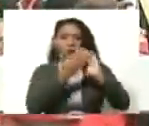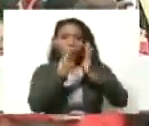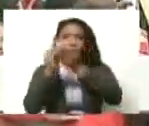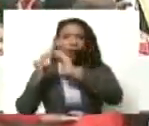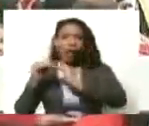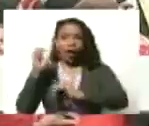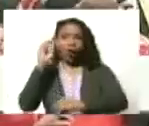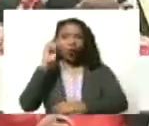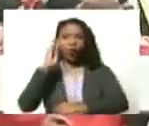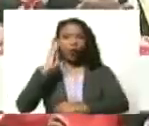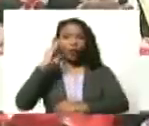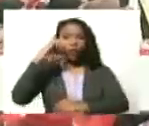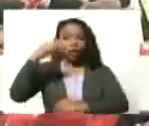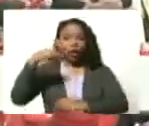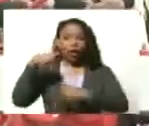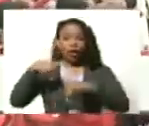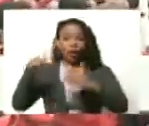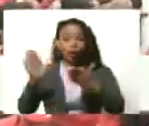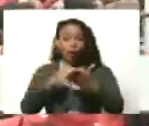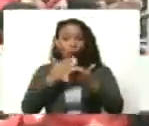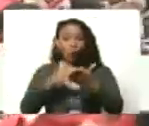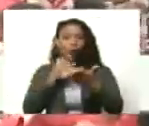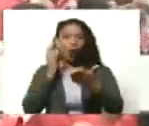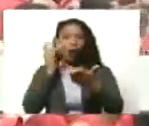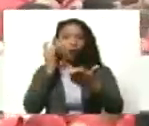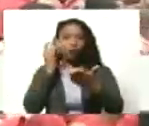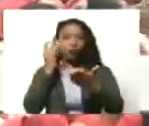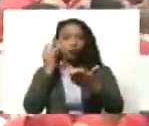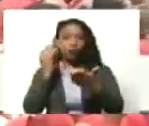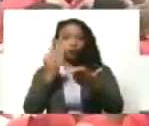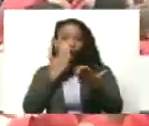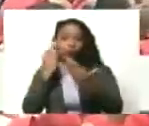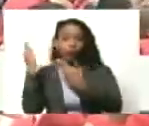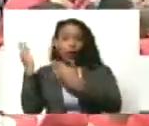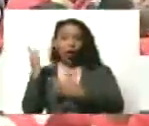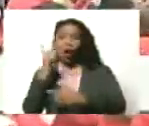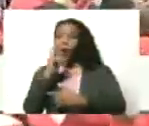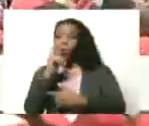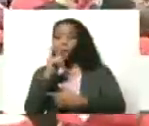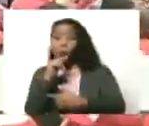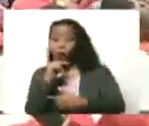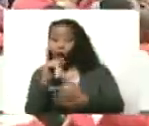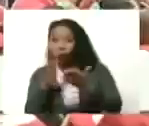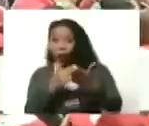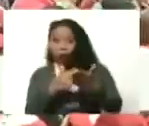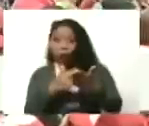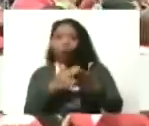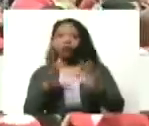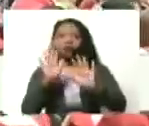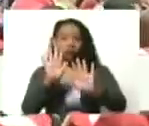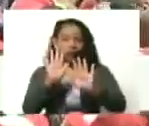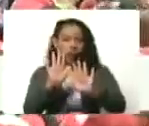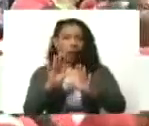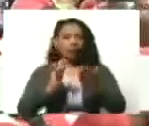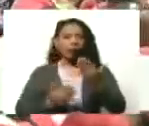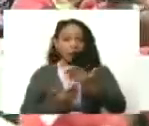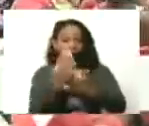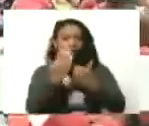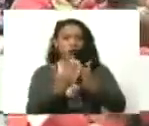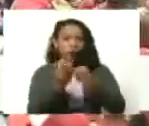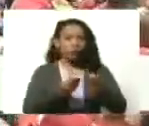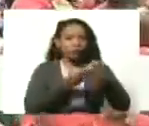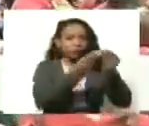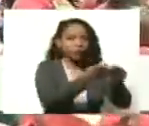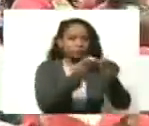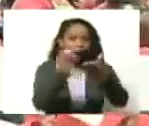y de VC. Es este cuadernito azul. El que no lo tenga se le va a entregar a todos. Ya estamos imprimiendo y se lo vamos a entregar a